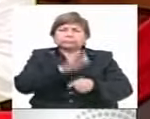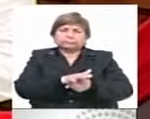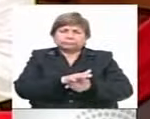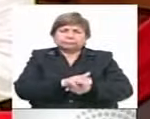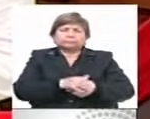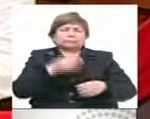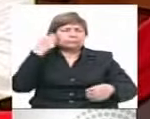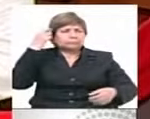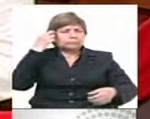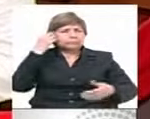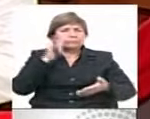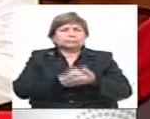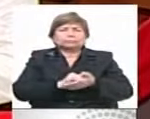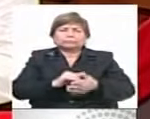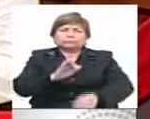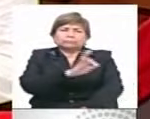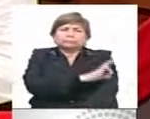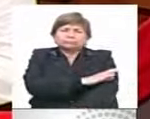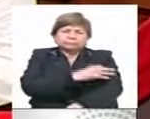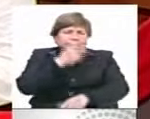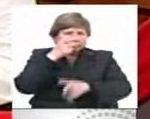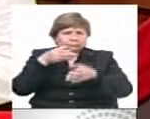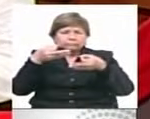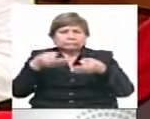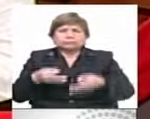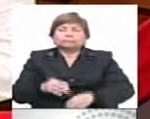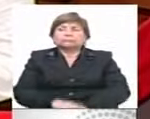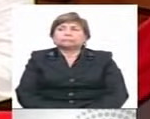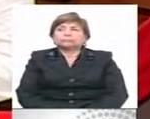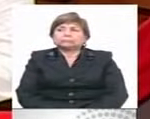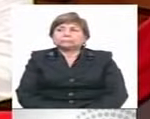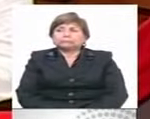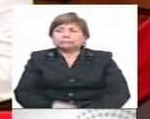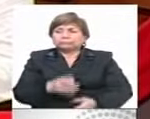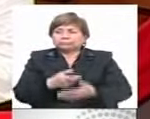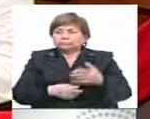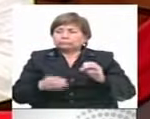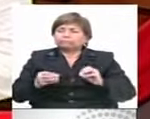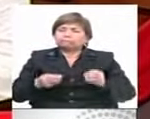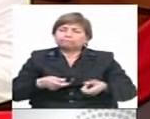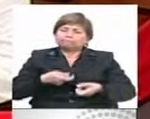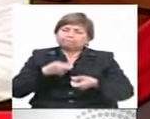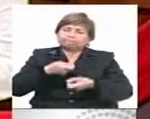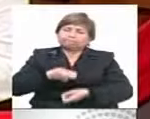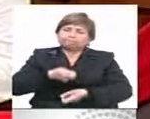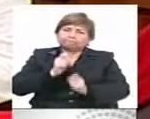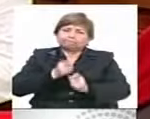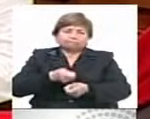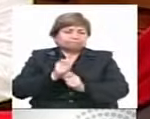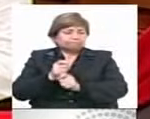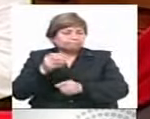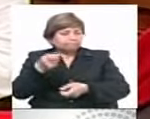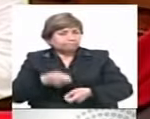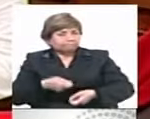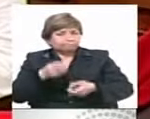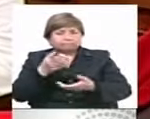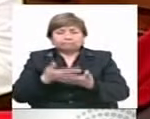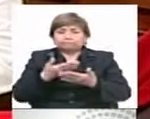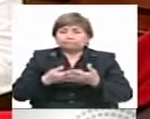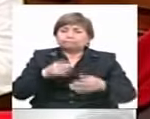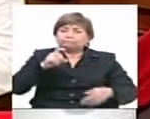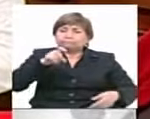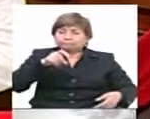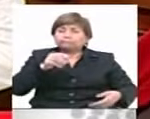una política de fiscalización eficiente. La segunda reforma agraria es un aspecto esencial y